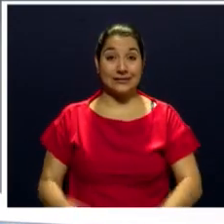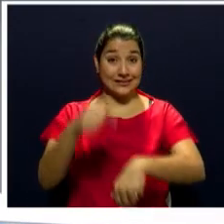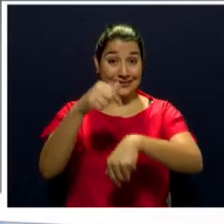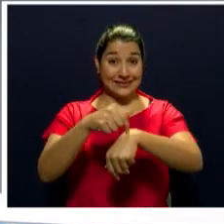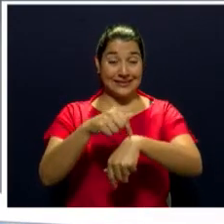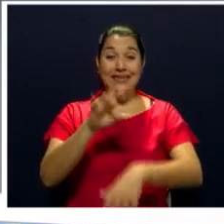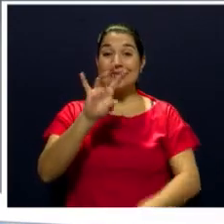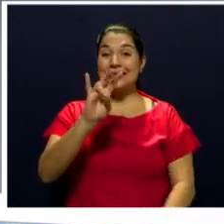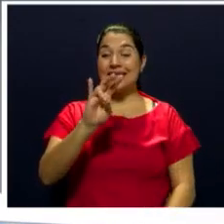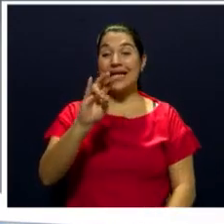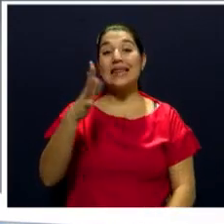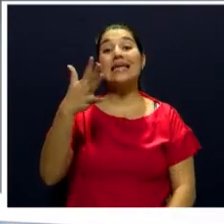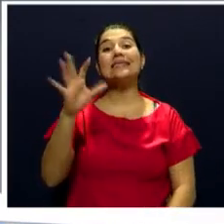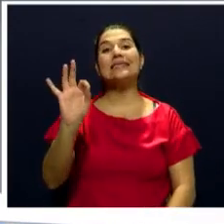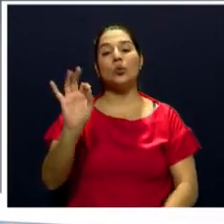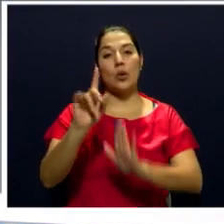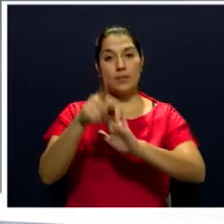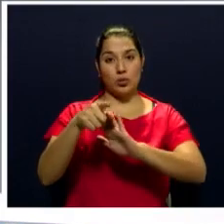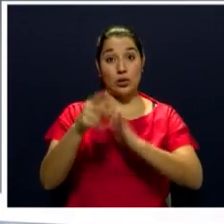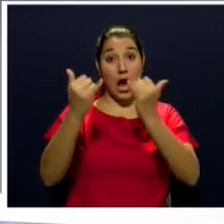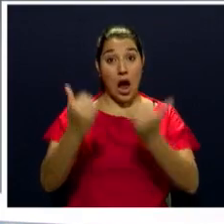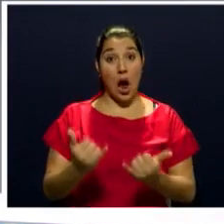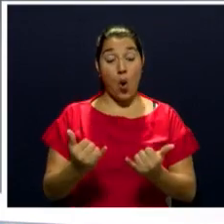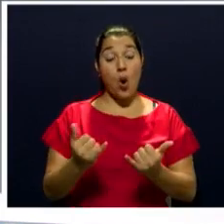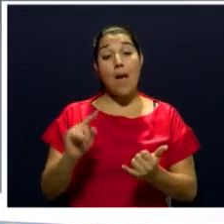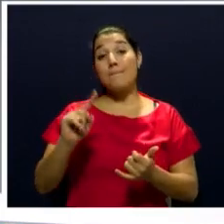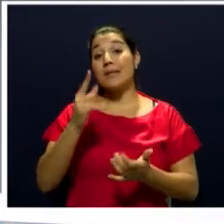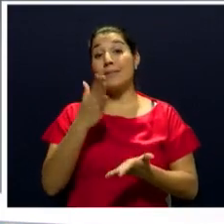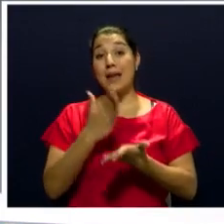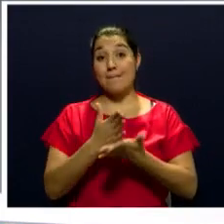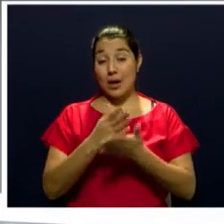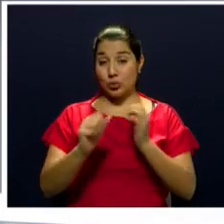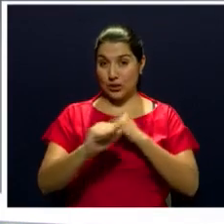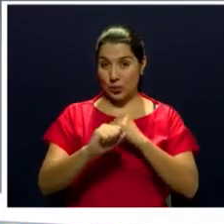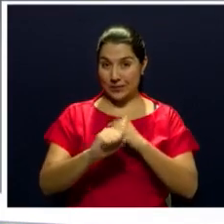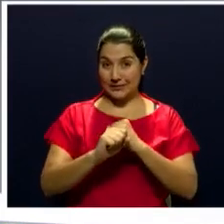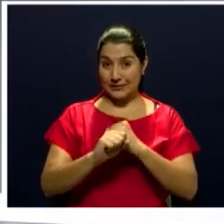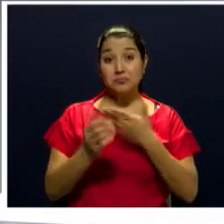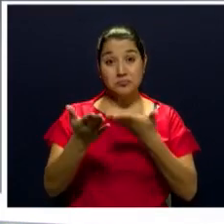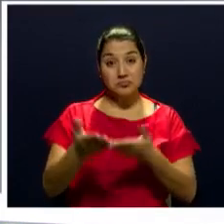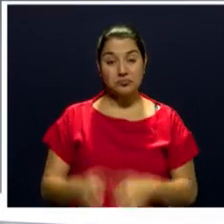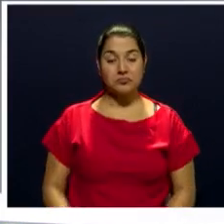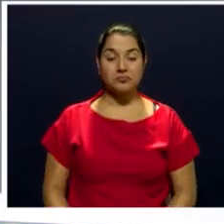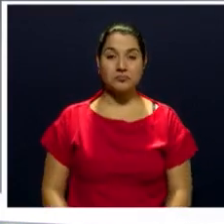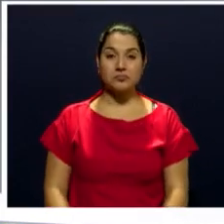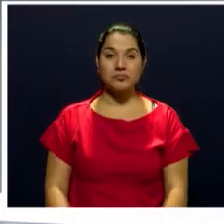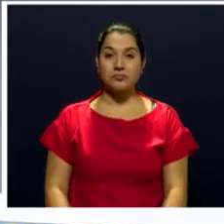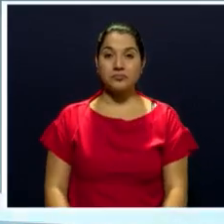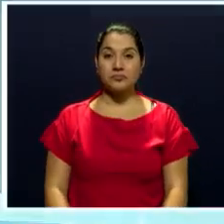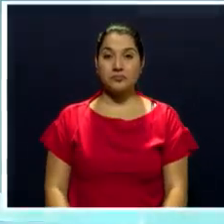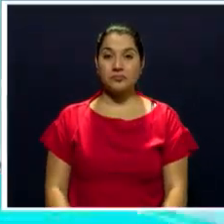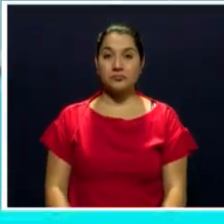de la noche, con 19 minutos, hacemos nuestra primera pausa comercial. Adelante.